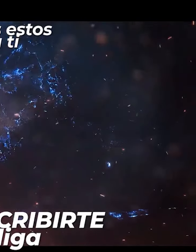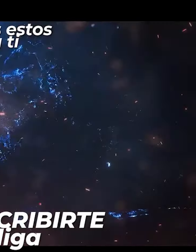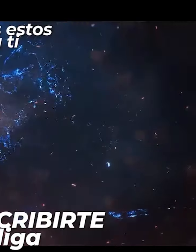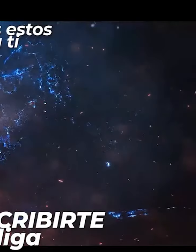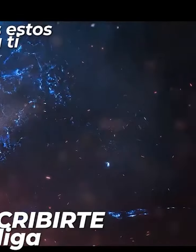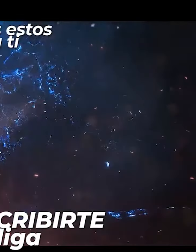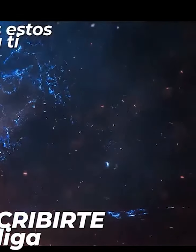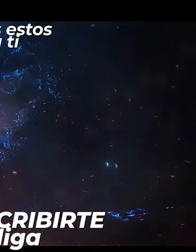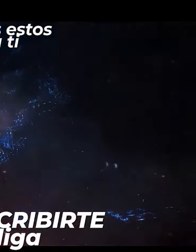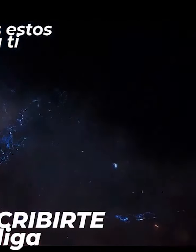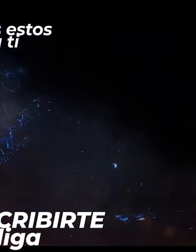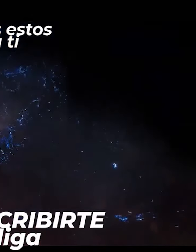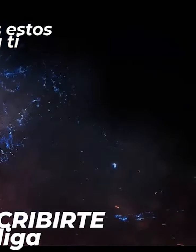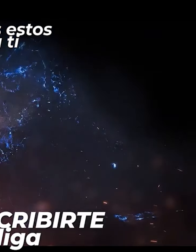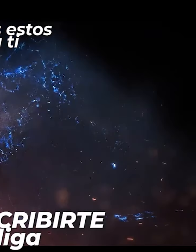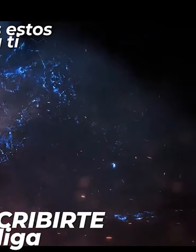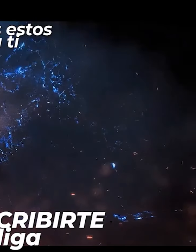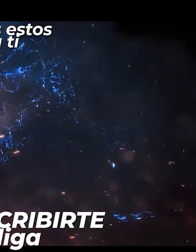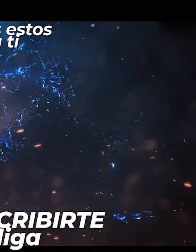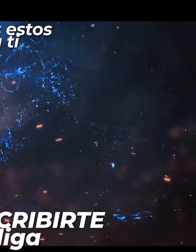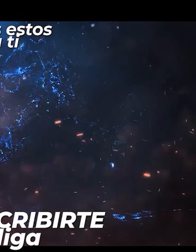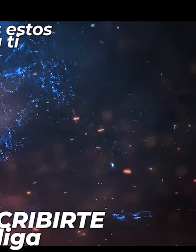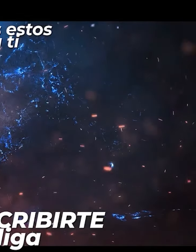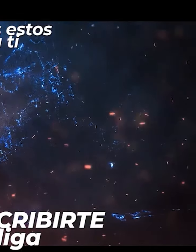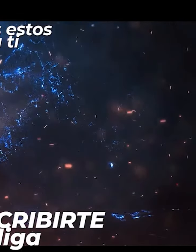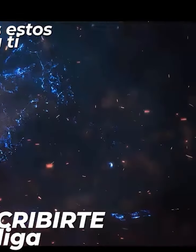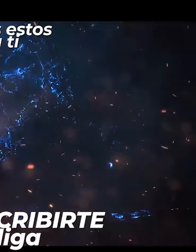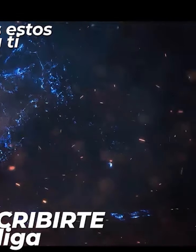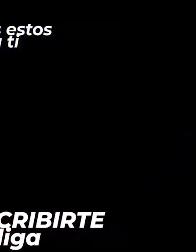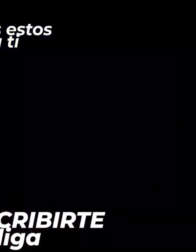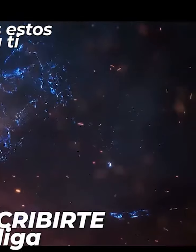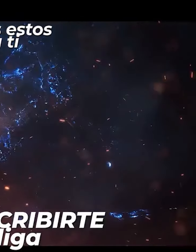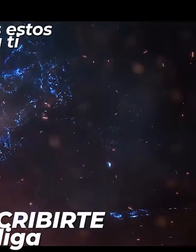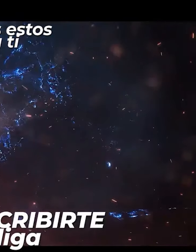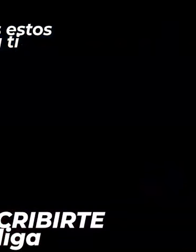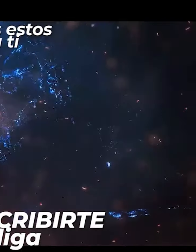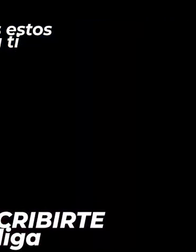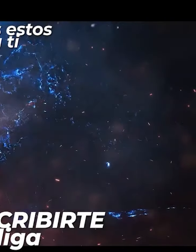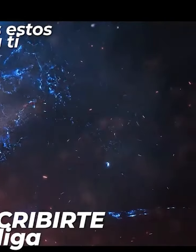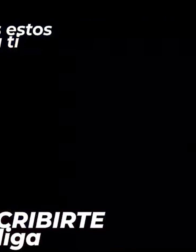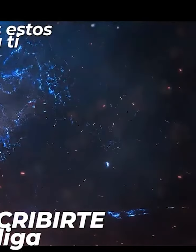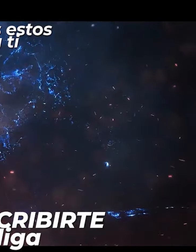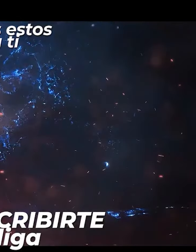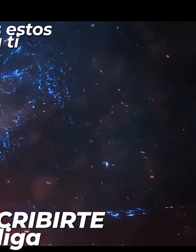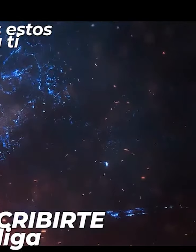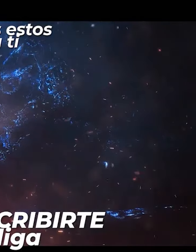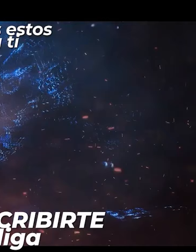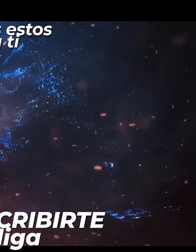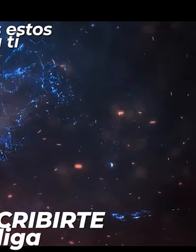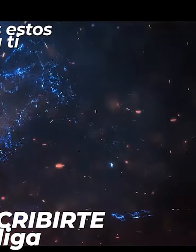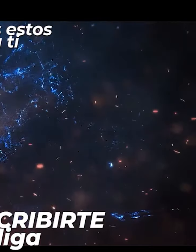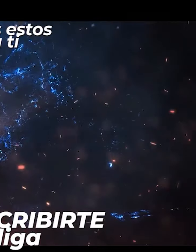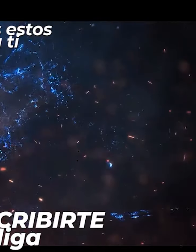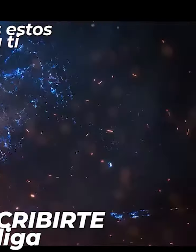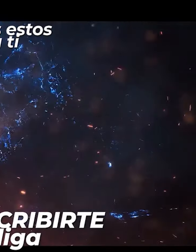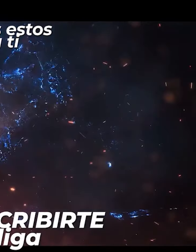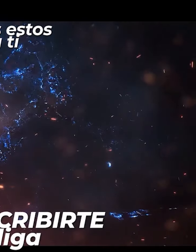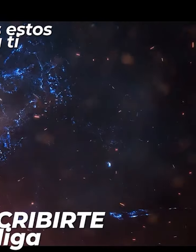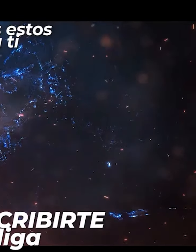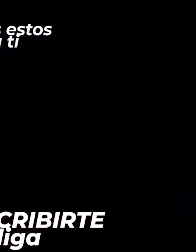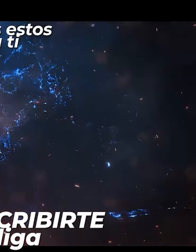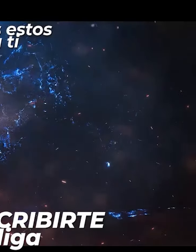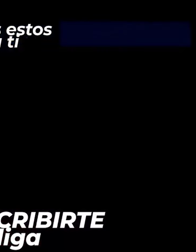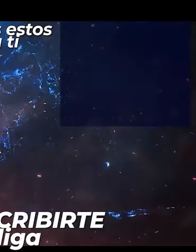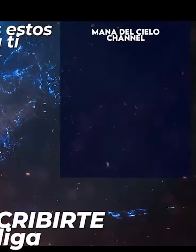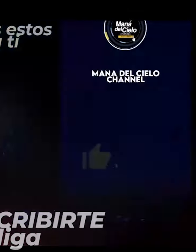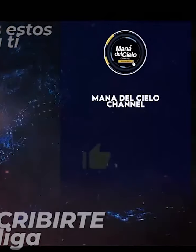pastor Álvaro Torres. Si desea usted ser de bendición, le invito por favor, dale suscribirse, activar todas las notificaciones,